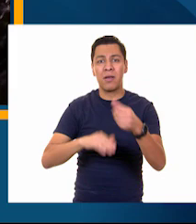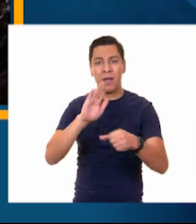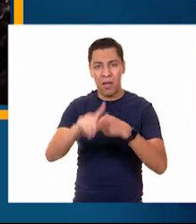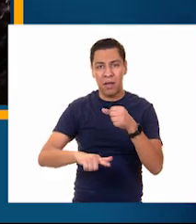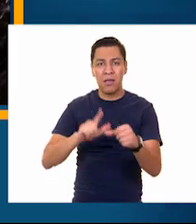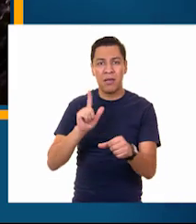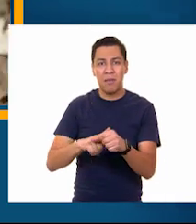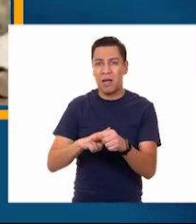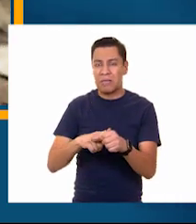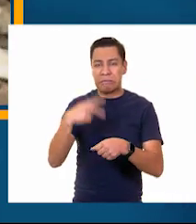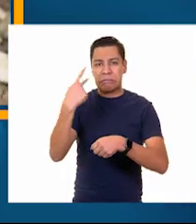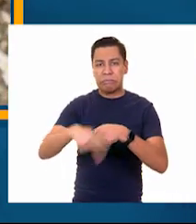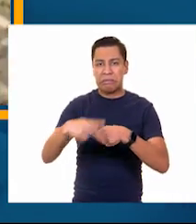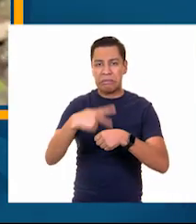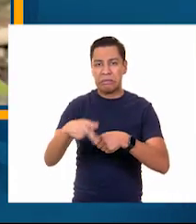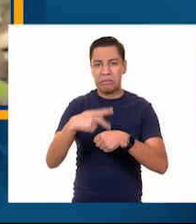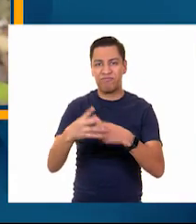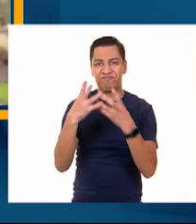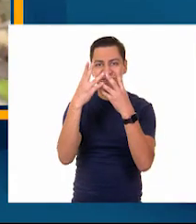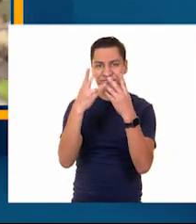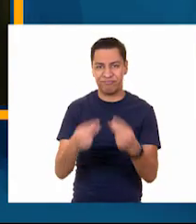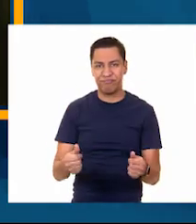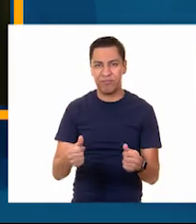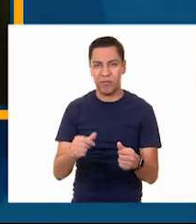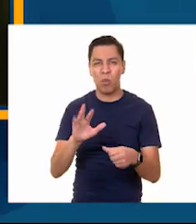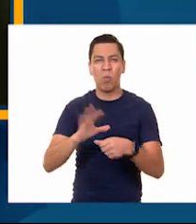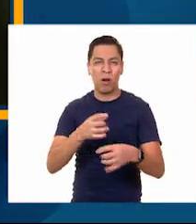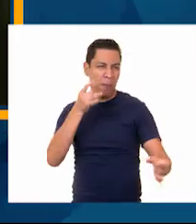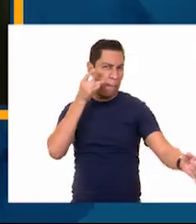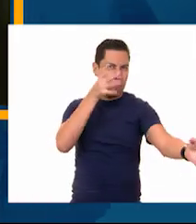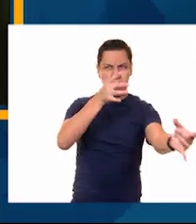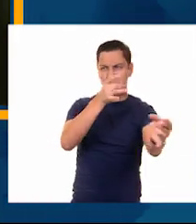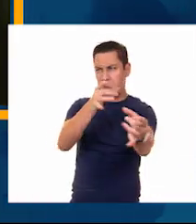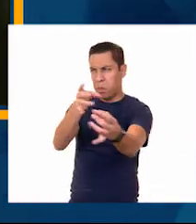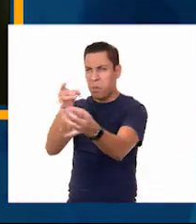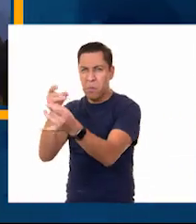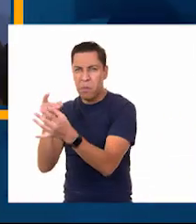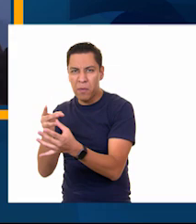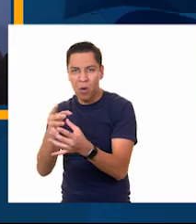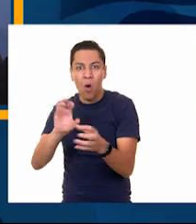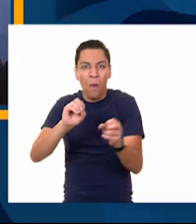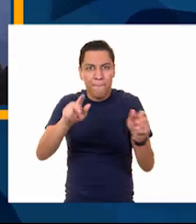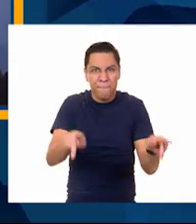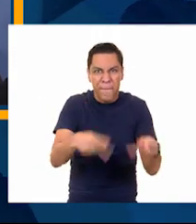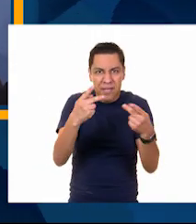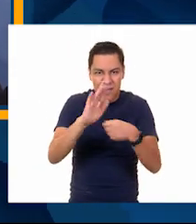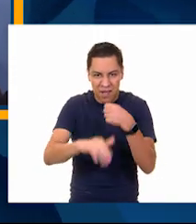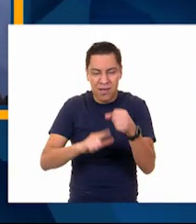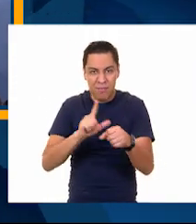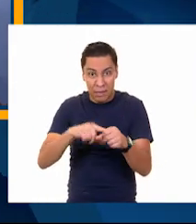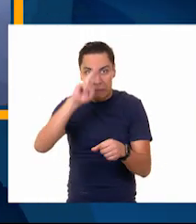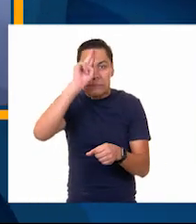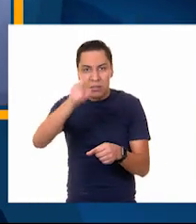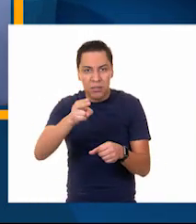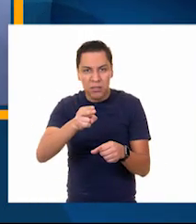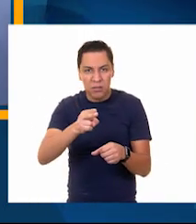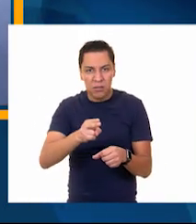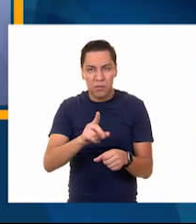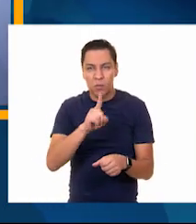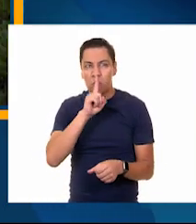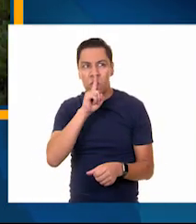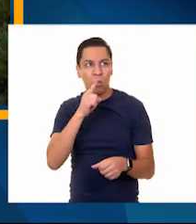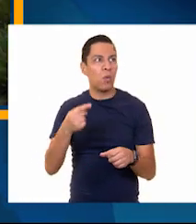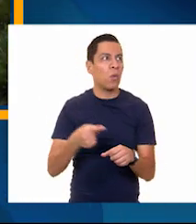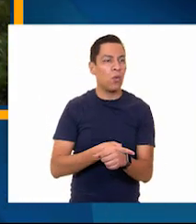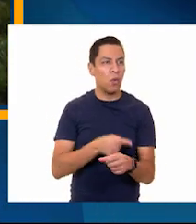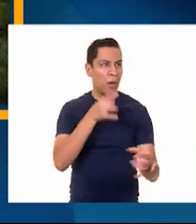o en peligro de serlo, a causa de la caza furtiva y el tráfico ilegal. Estos impactos no son sucesos